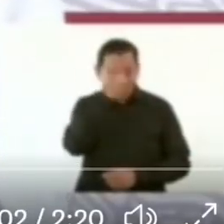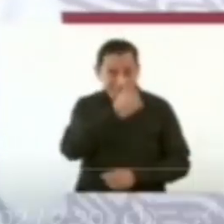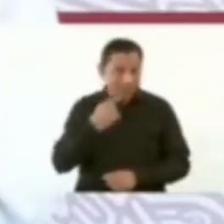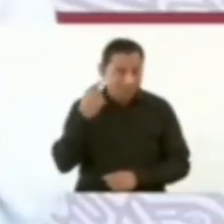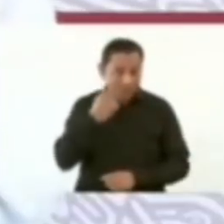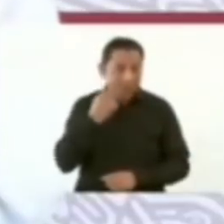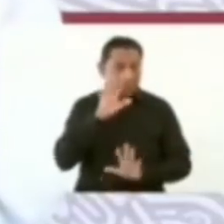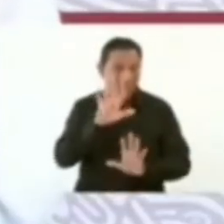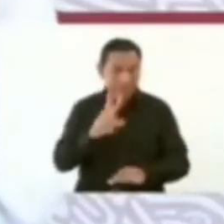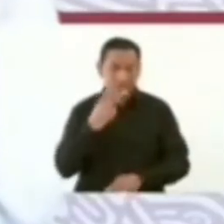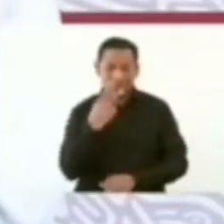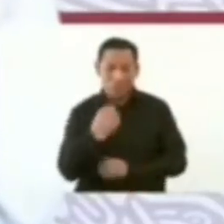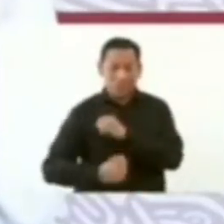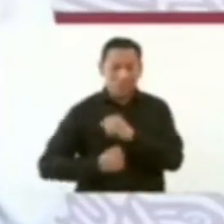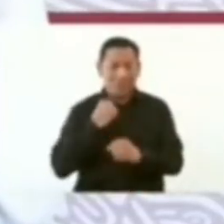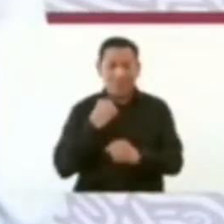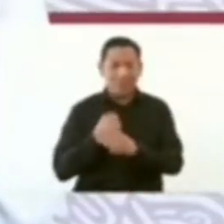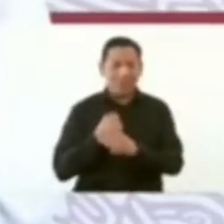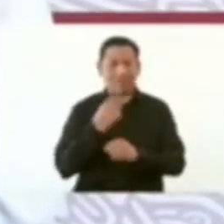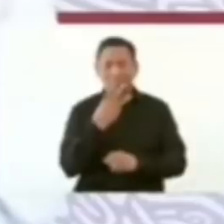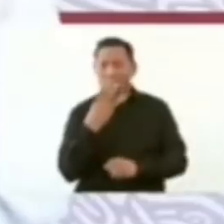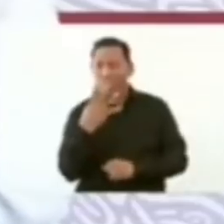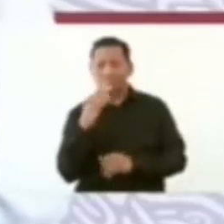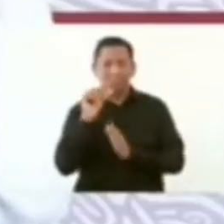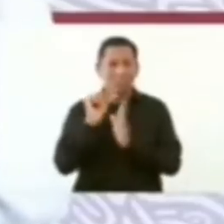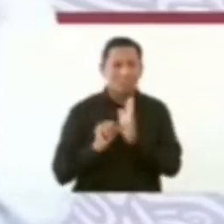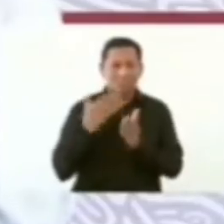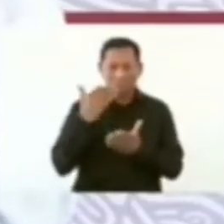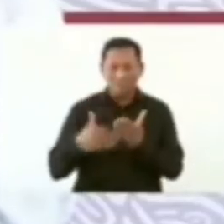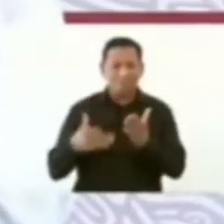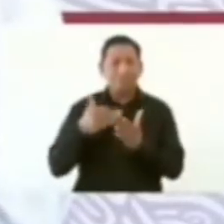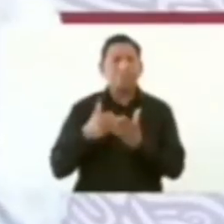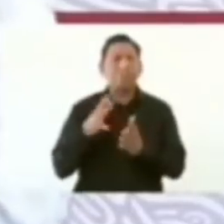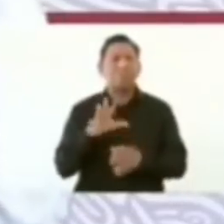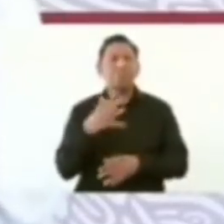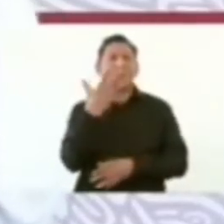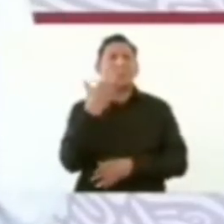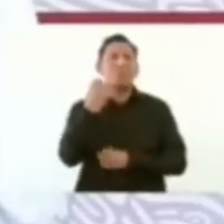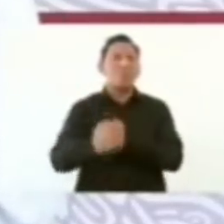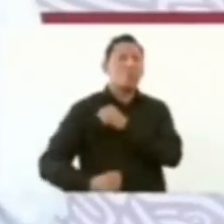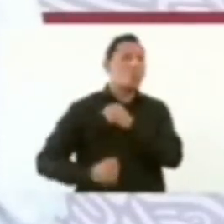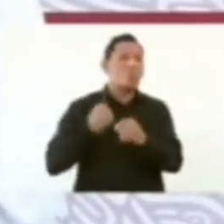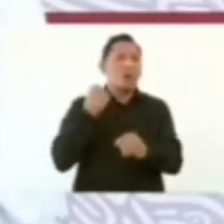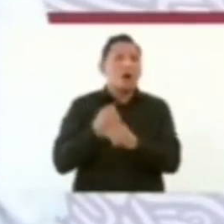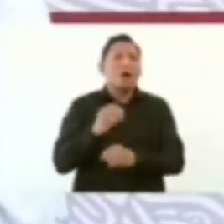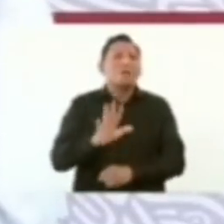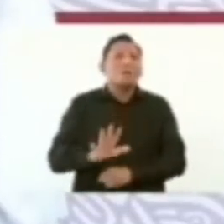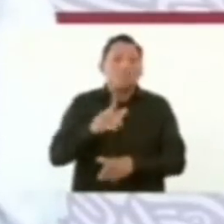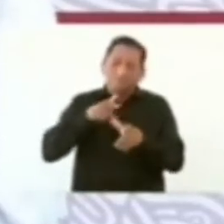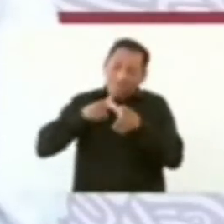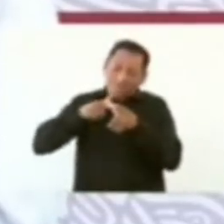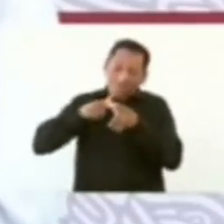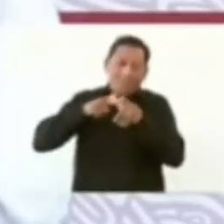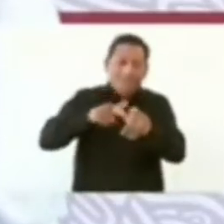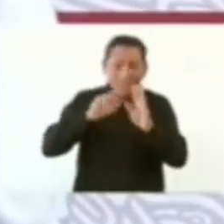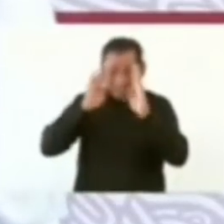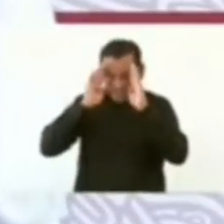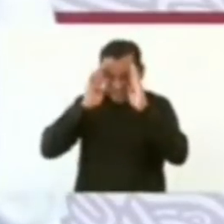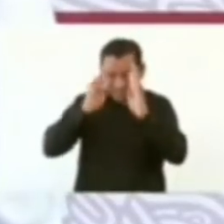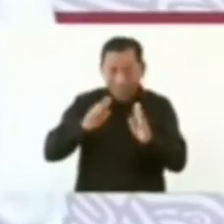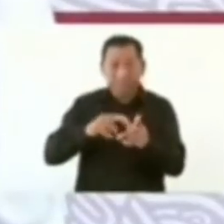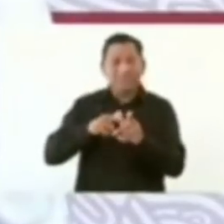Entonces, los 2 años, 3, 4 meses que nos faltan, son como 5 años todavía. Entonces, le